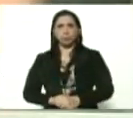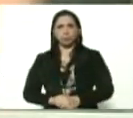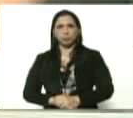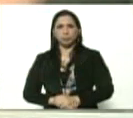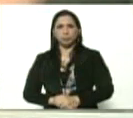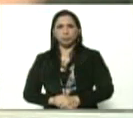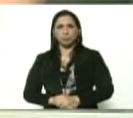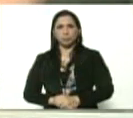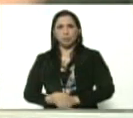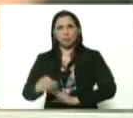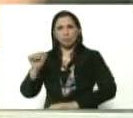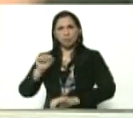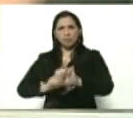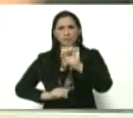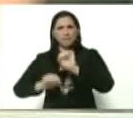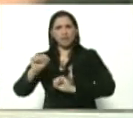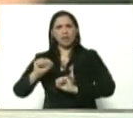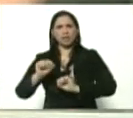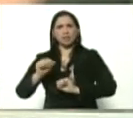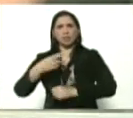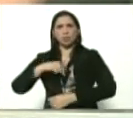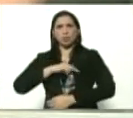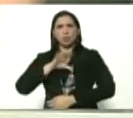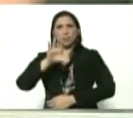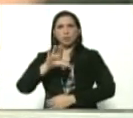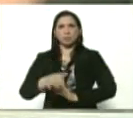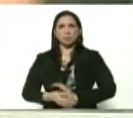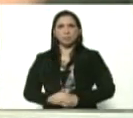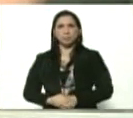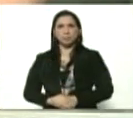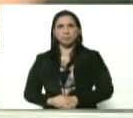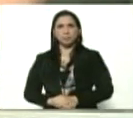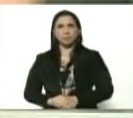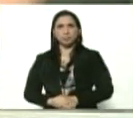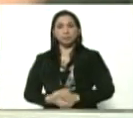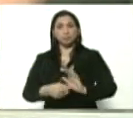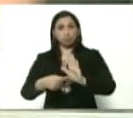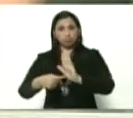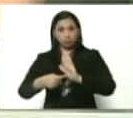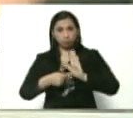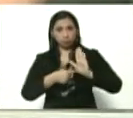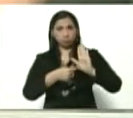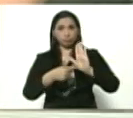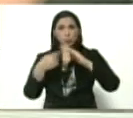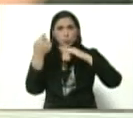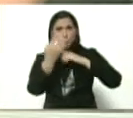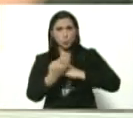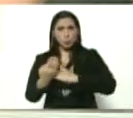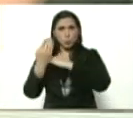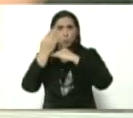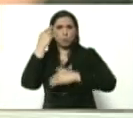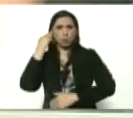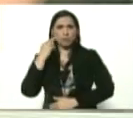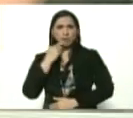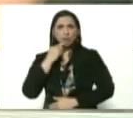una defensa inexpugnable de nuestra patria. Se ha demostrado que el escudo bolivariano